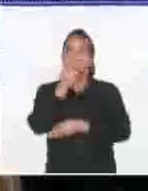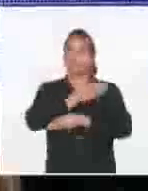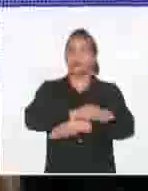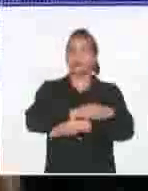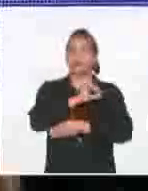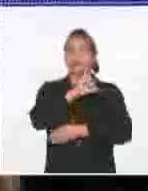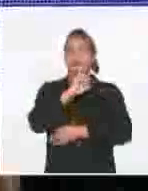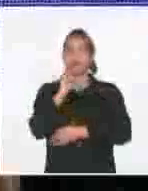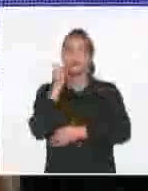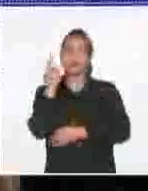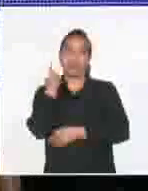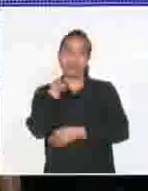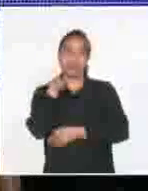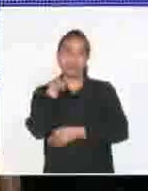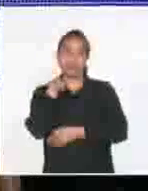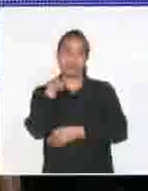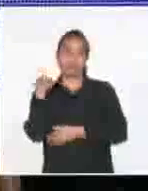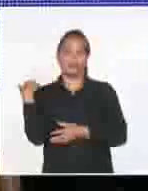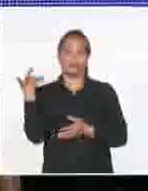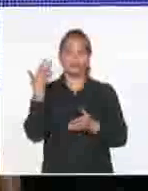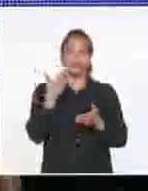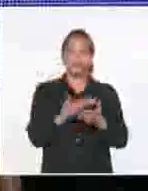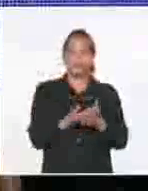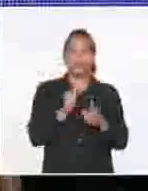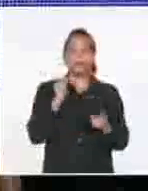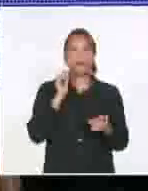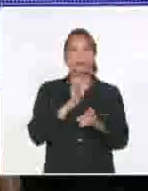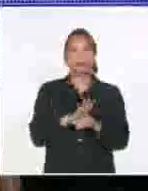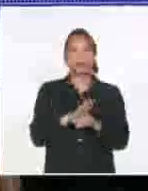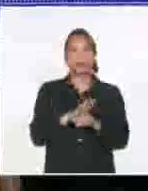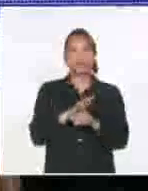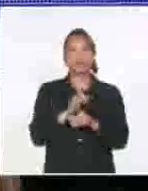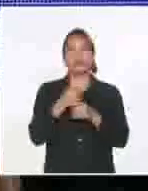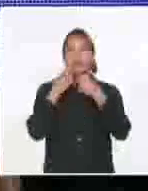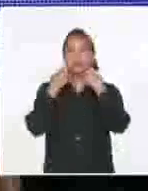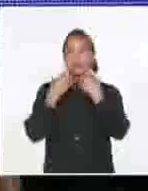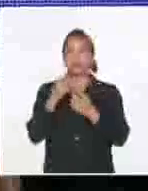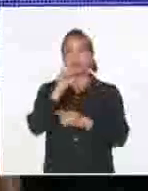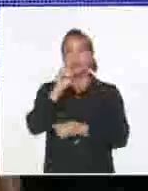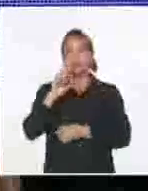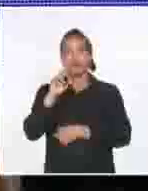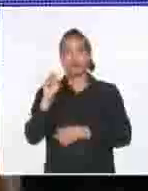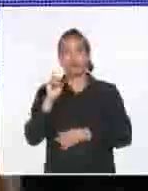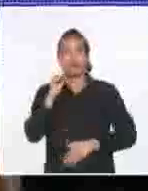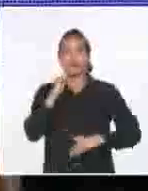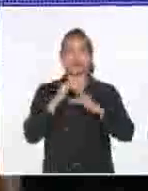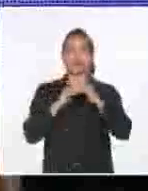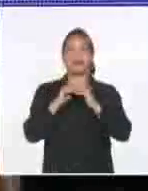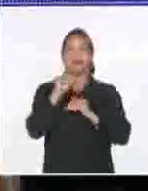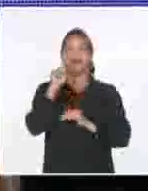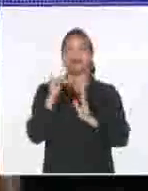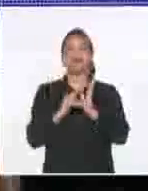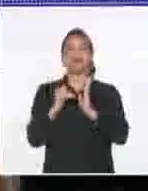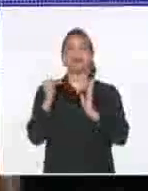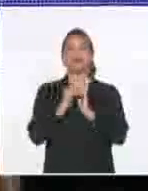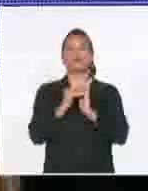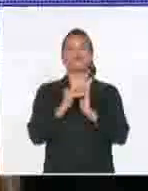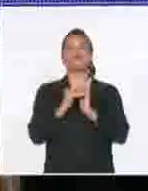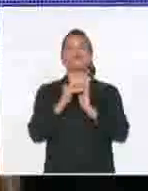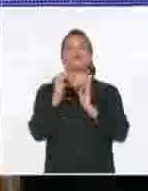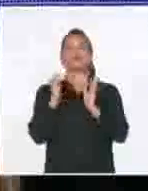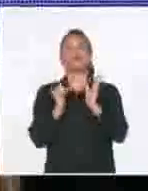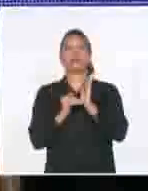a partir del valor del oro, alcanzan 1 millón de millones, es decir, 1